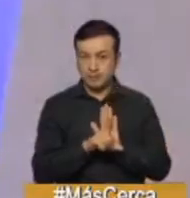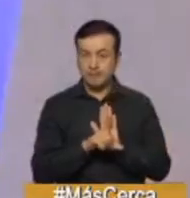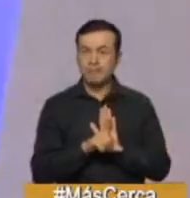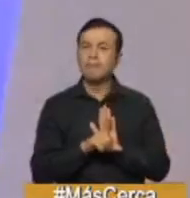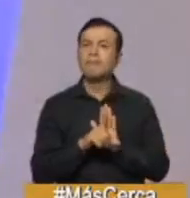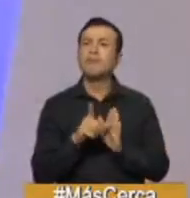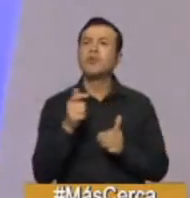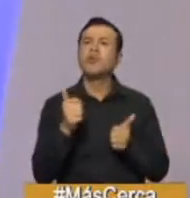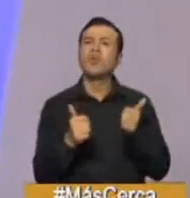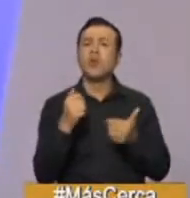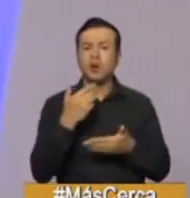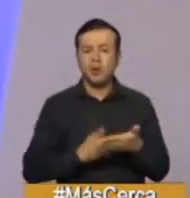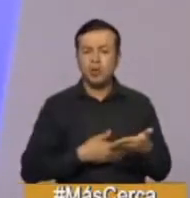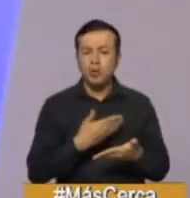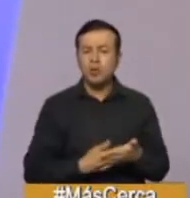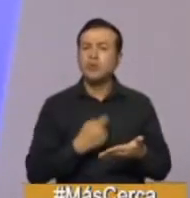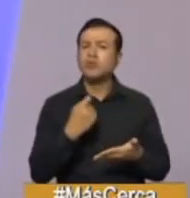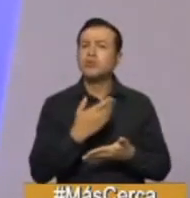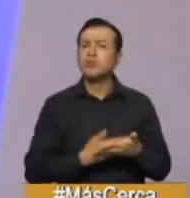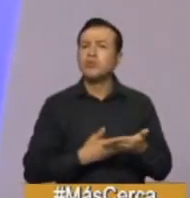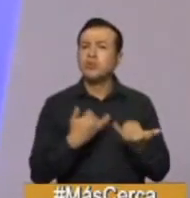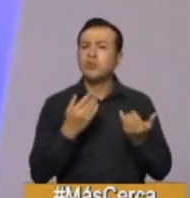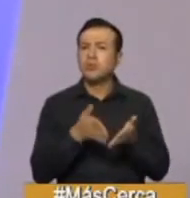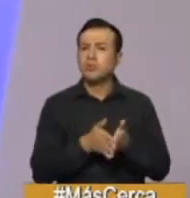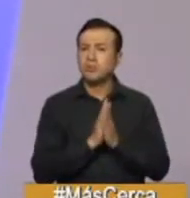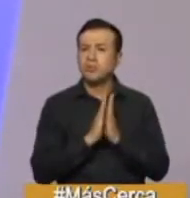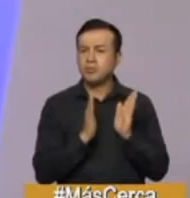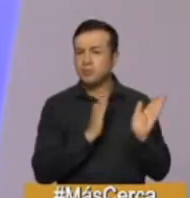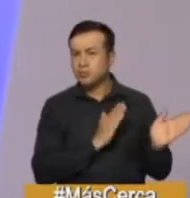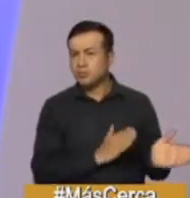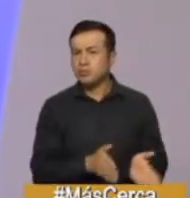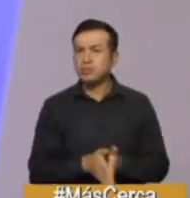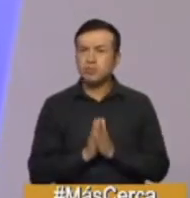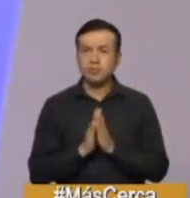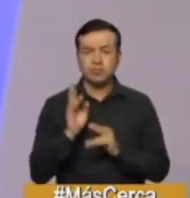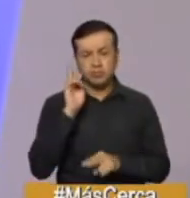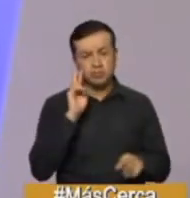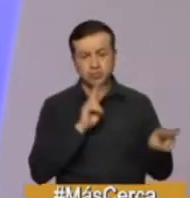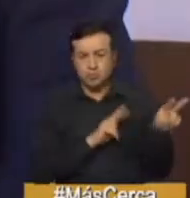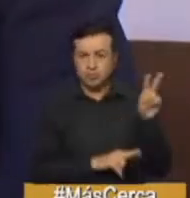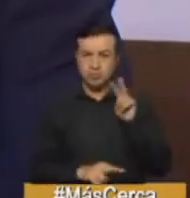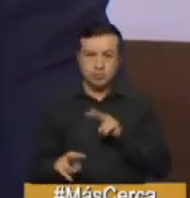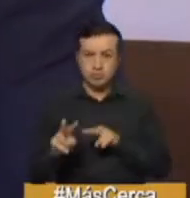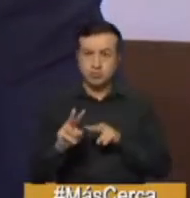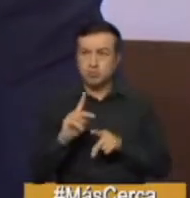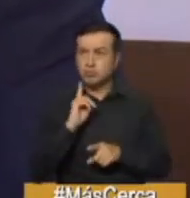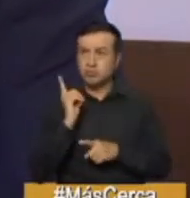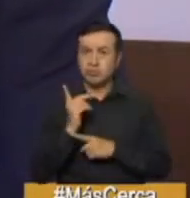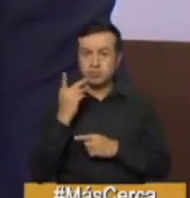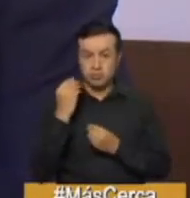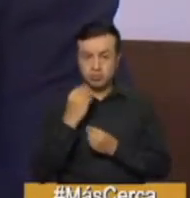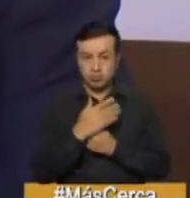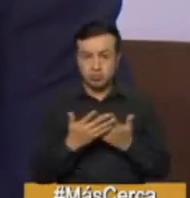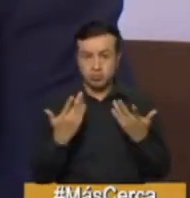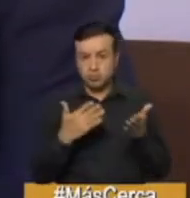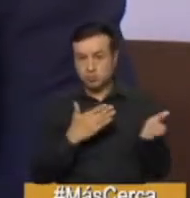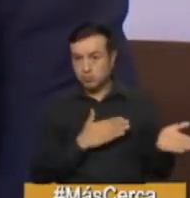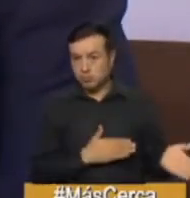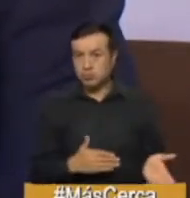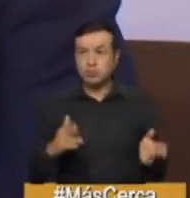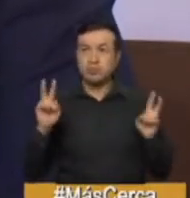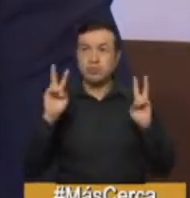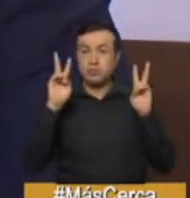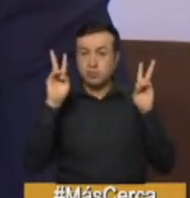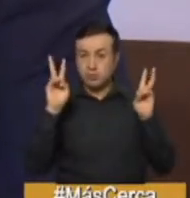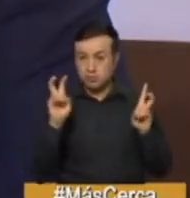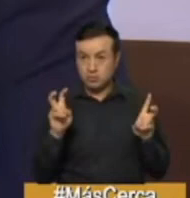que a causa del papel esos requerimientos está en este momento pidiendo solicitando en las inspecciones por la inspección normalmente lo que vamos a verificar es el tema